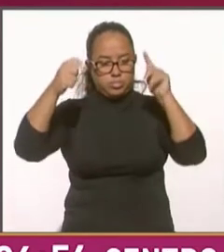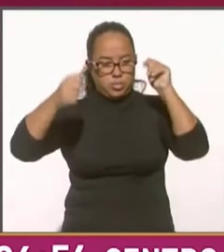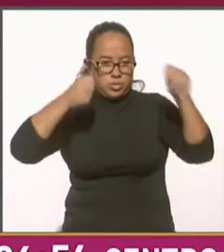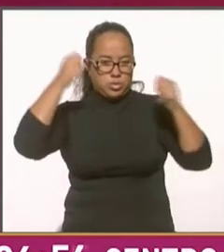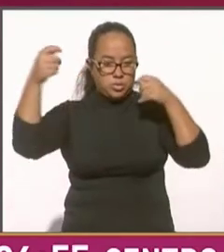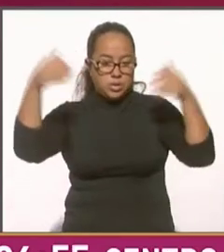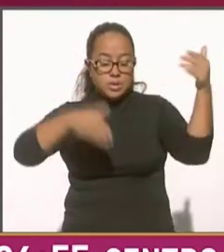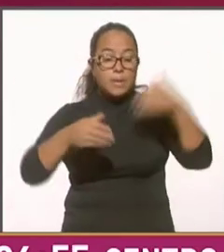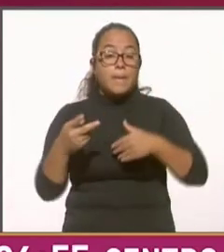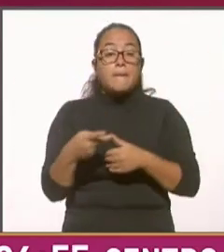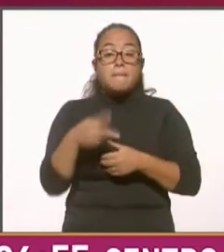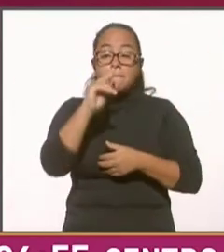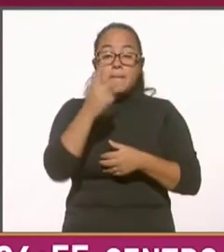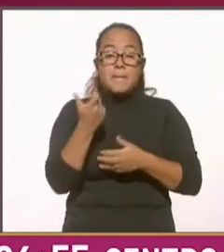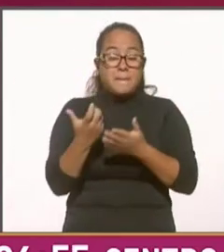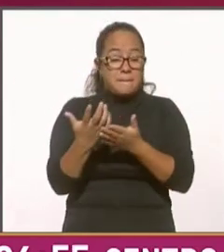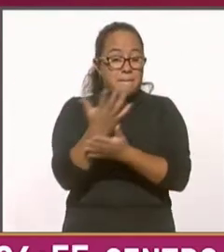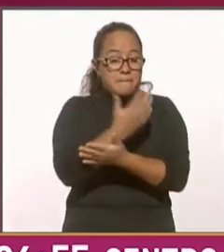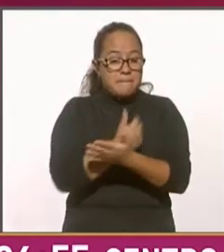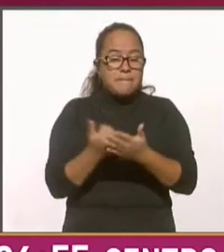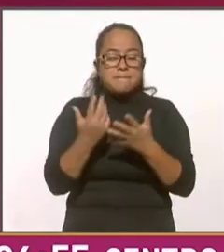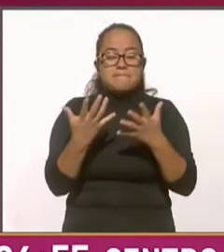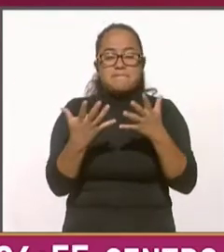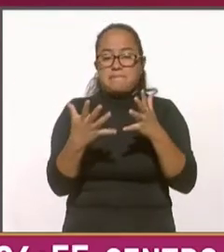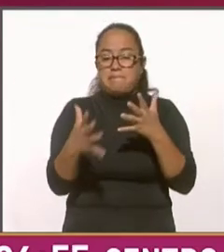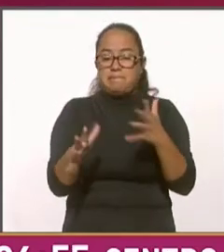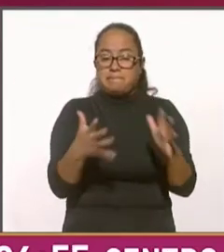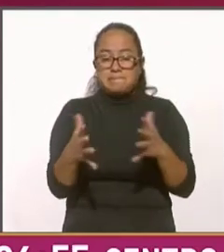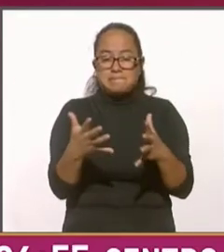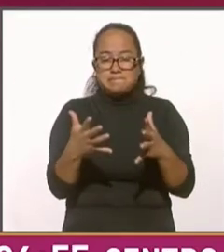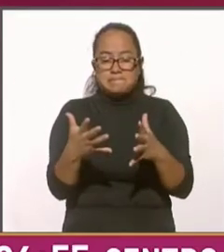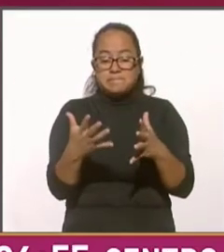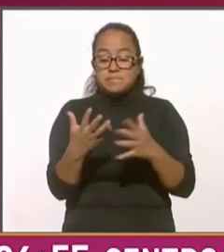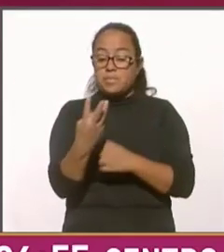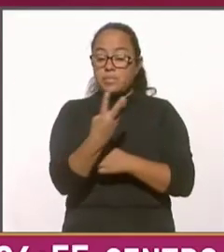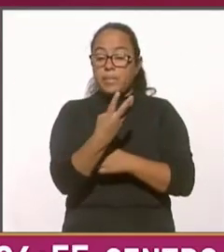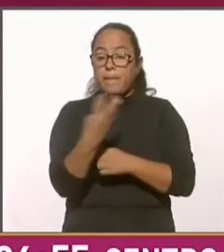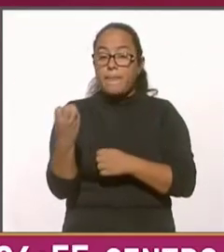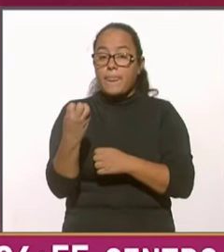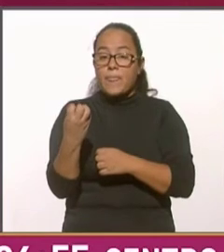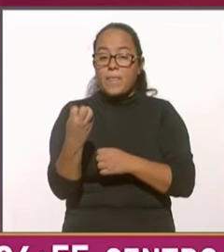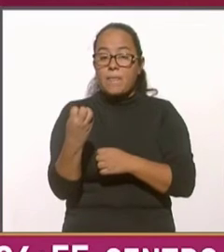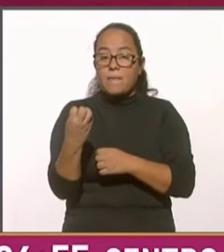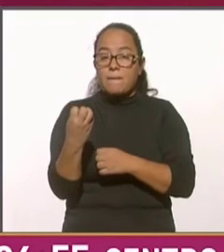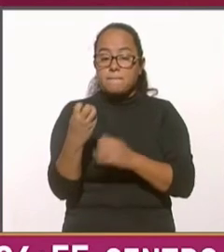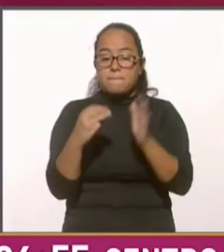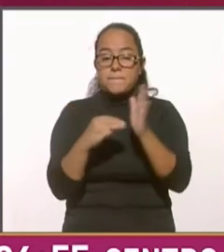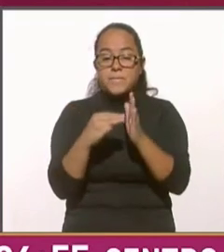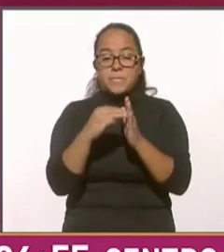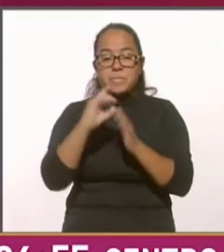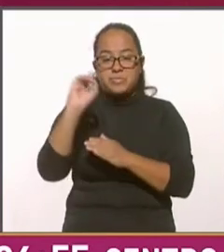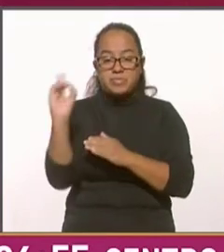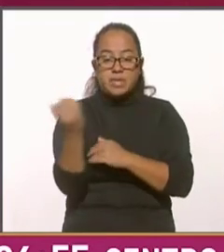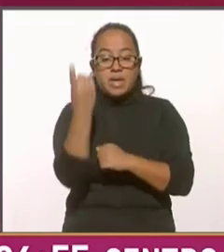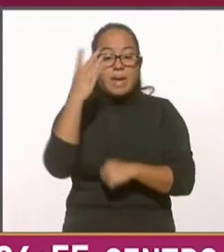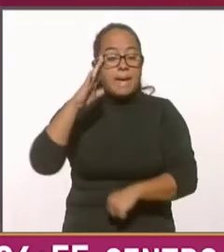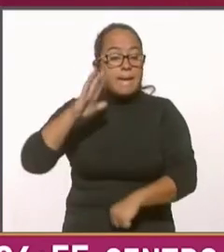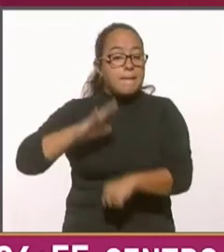de divisas son alrededor de 300 millones de dólares